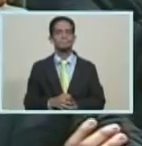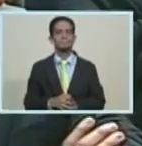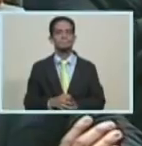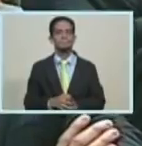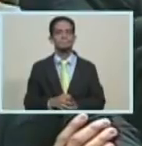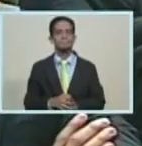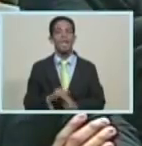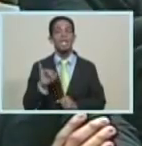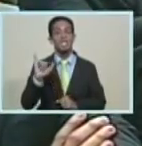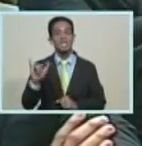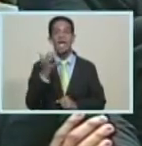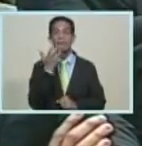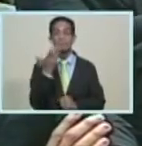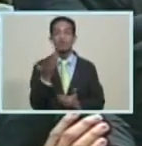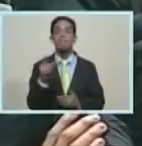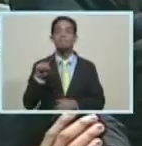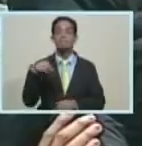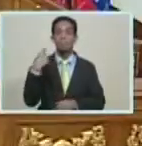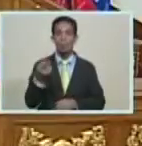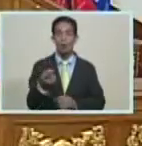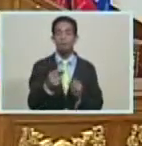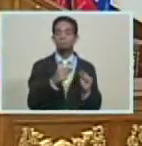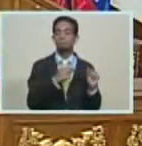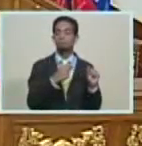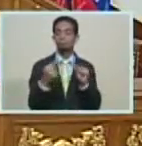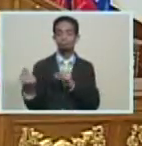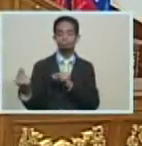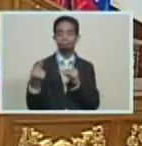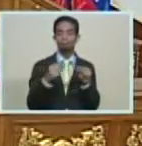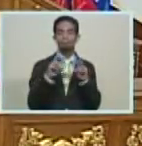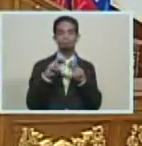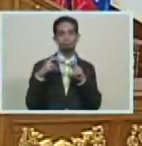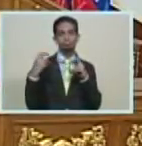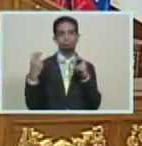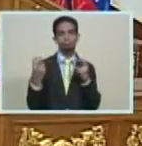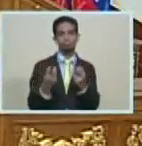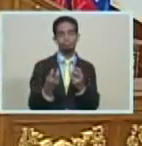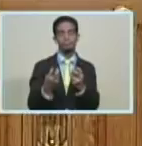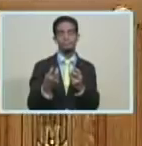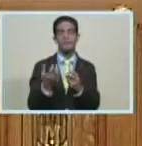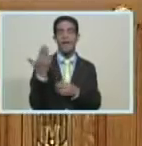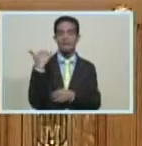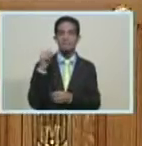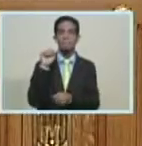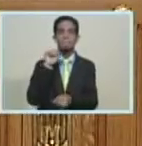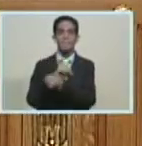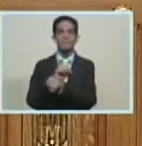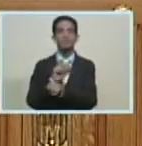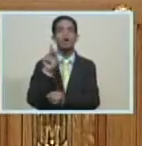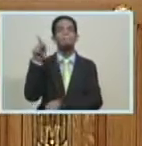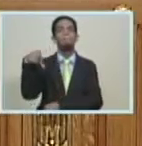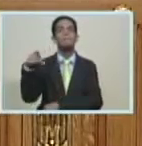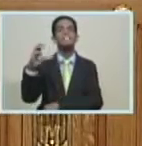Y llamó, negoció con los líderes guerrilleros que estaban presos del Partido Comunista de